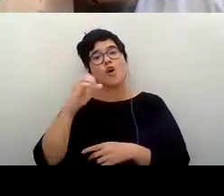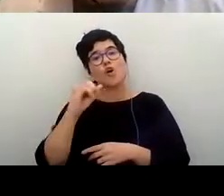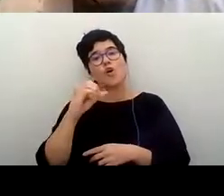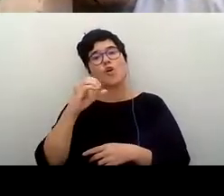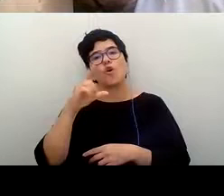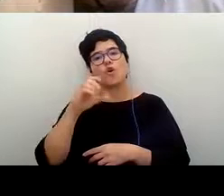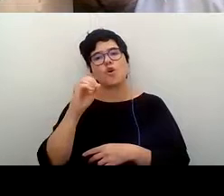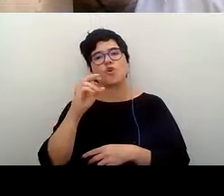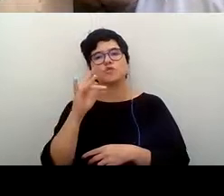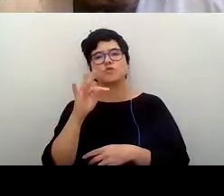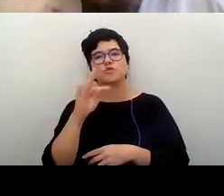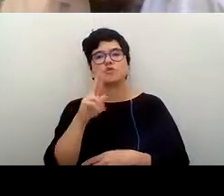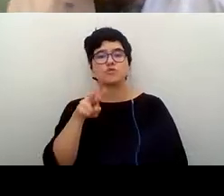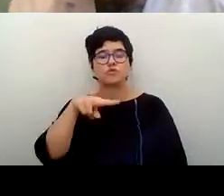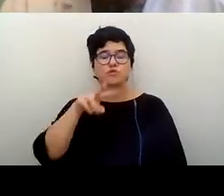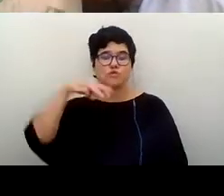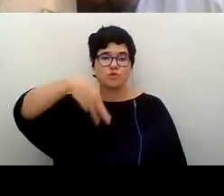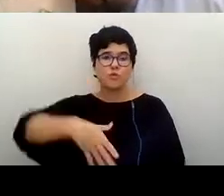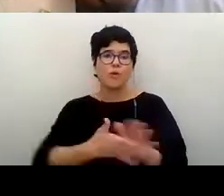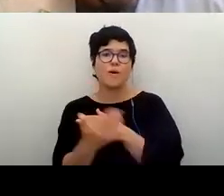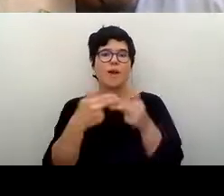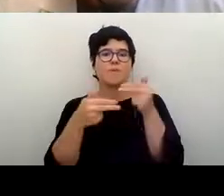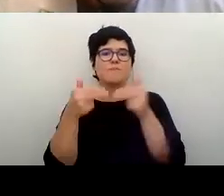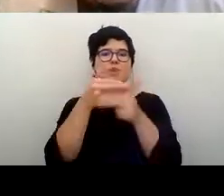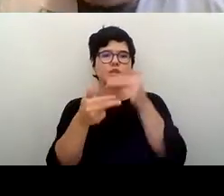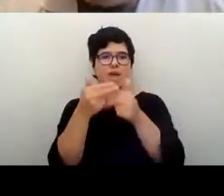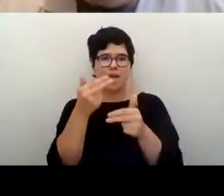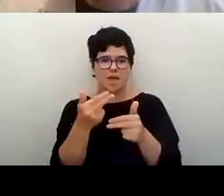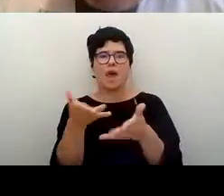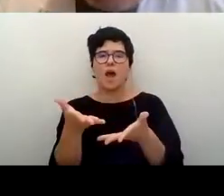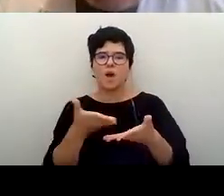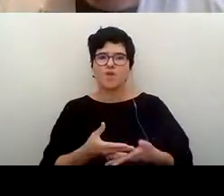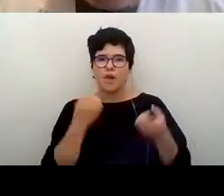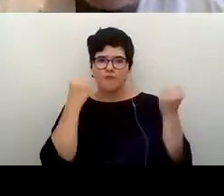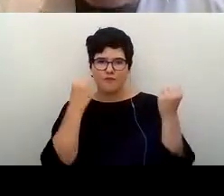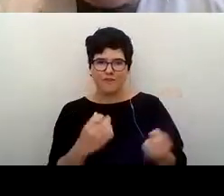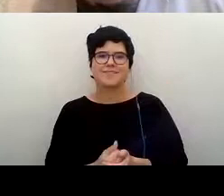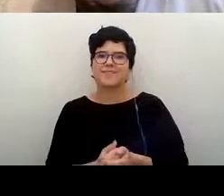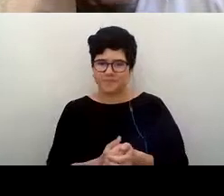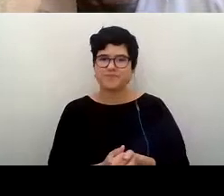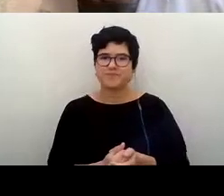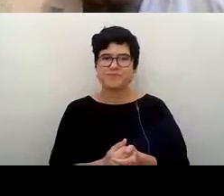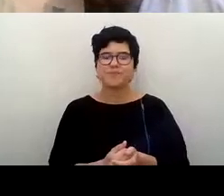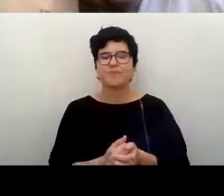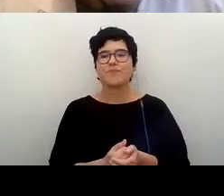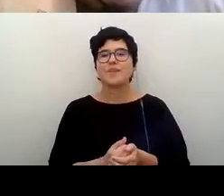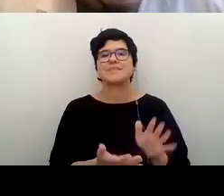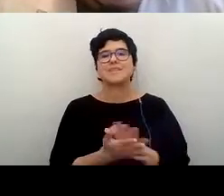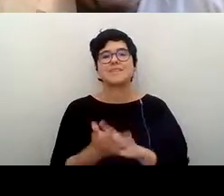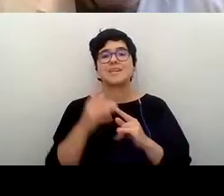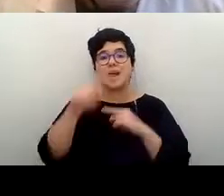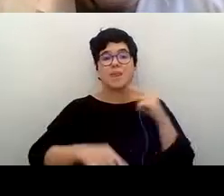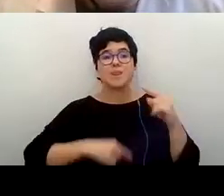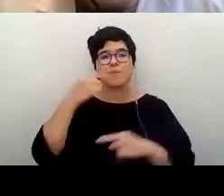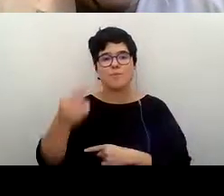obtener la proteína que tan necesaria es y que en el webinar de hoy hemos visto que nos puede permitir producir a posteriori serotonina y